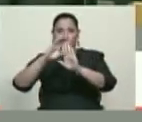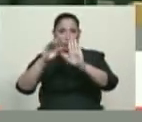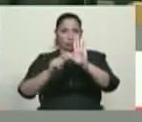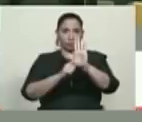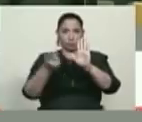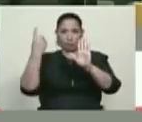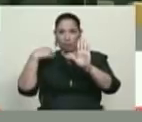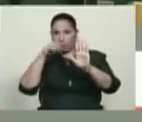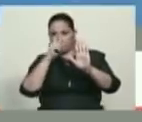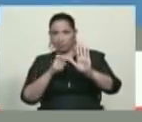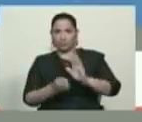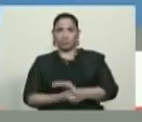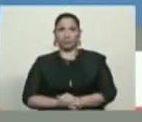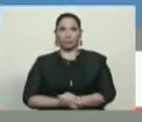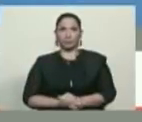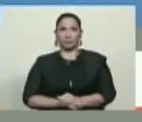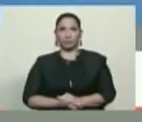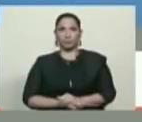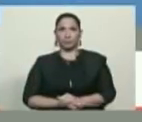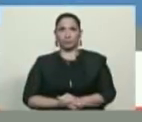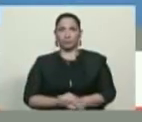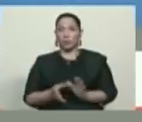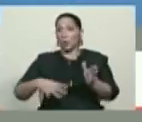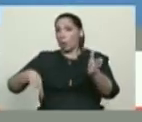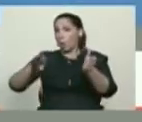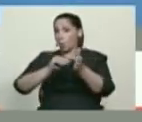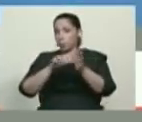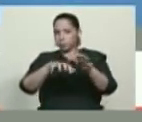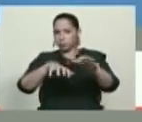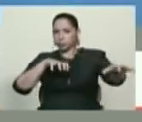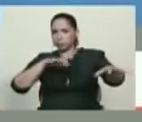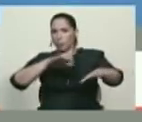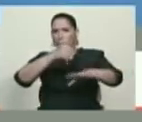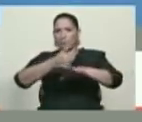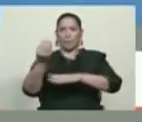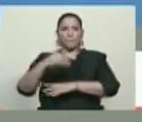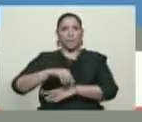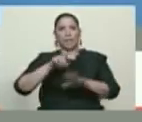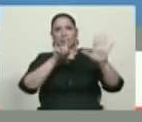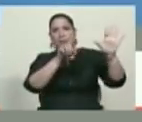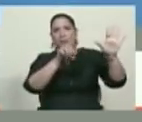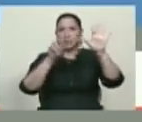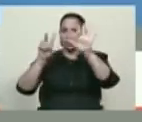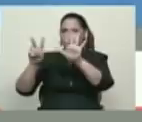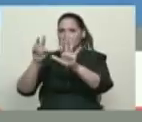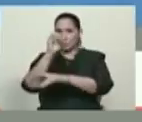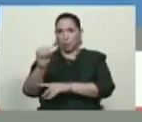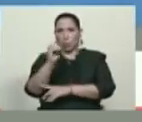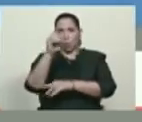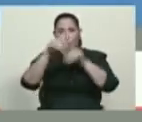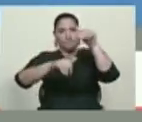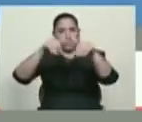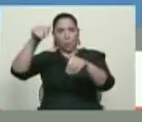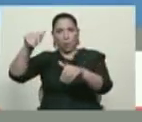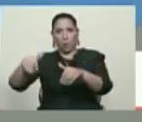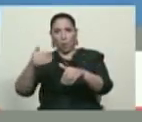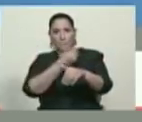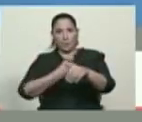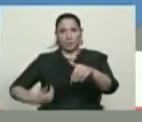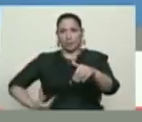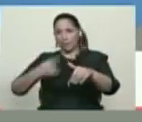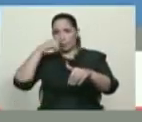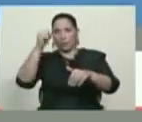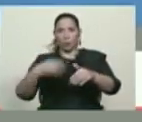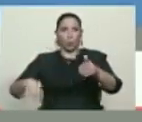pasado, en el cual fue reelegido por amplio margen, más del 67% de los votos, el presidente Nicolás